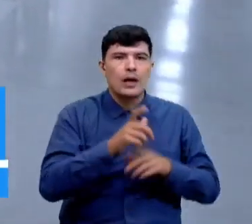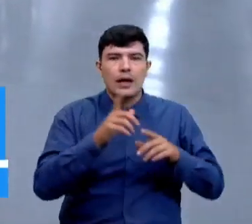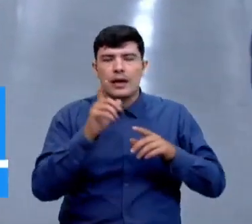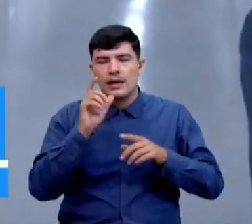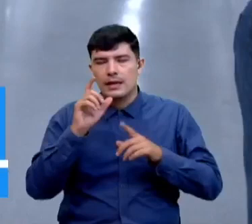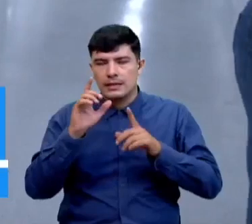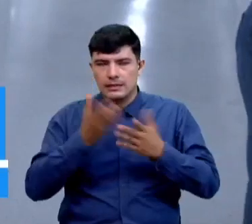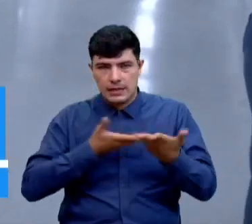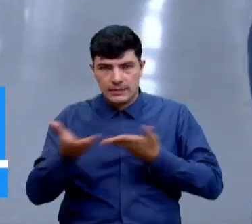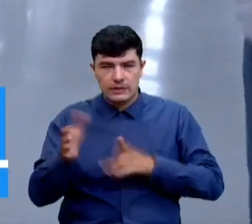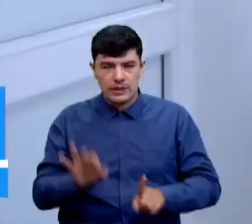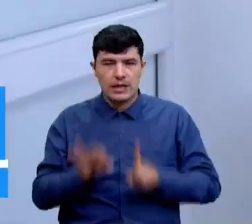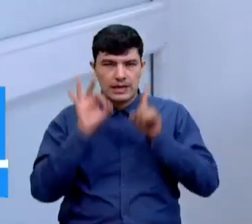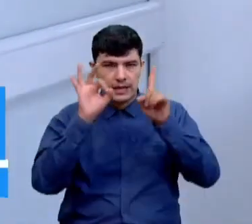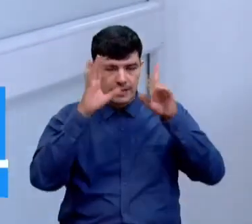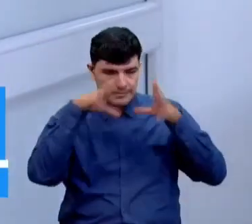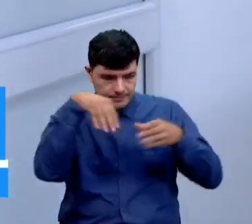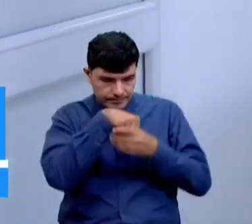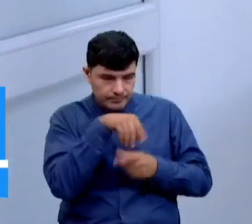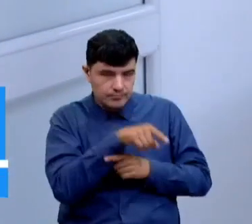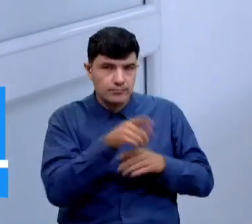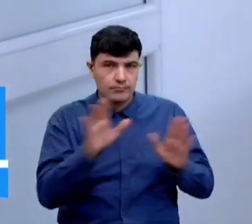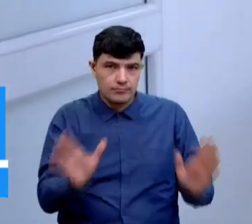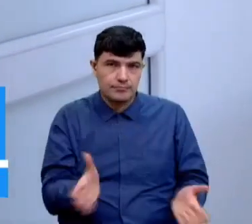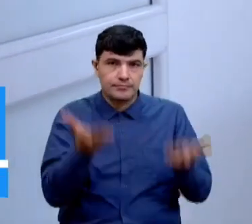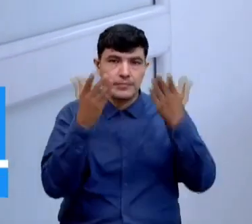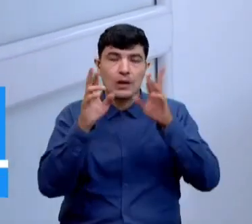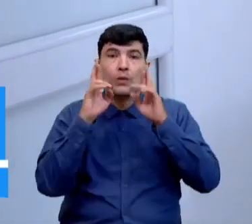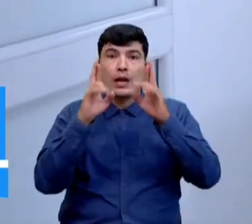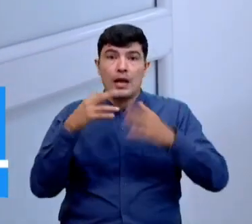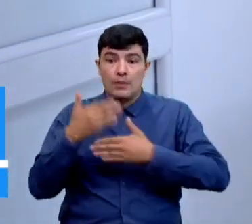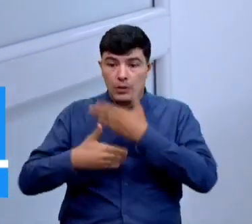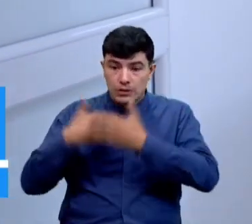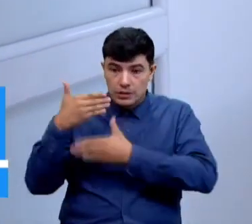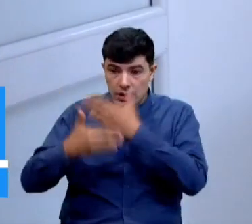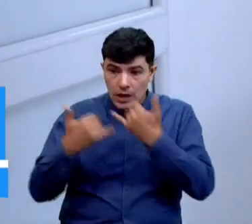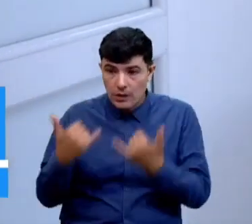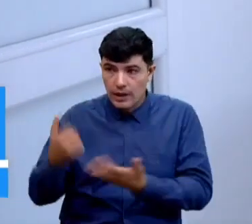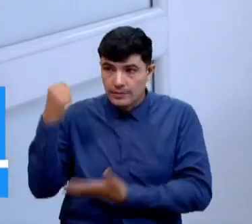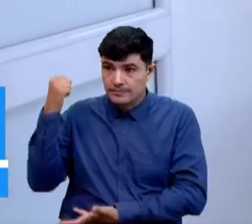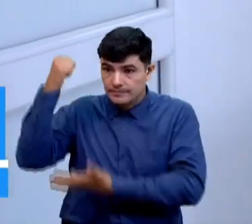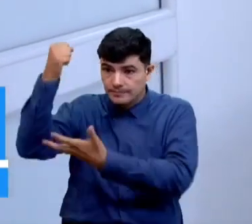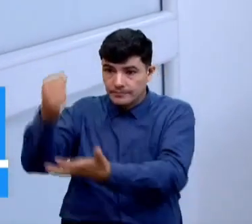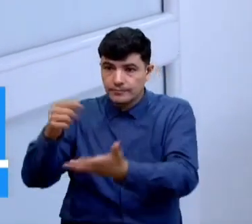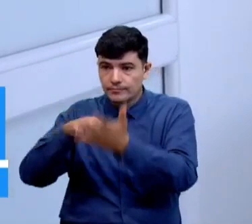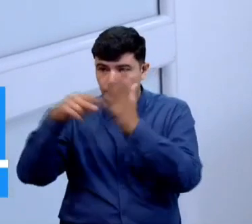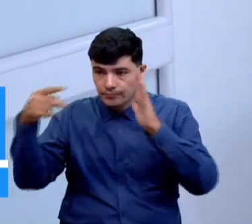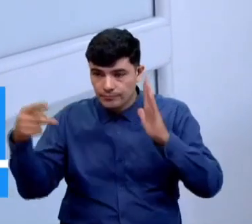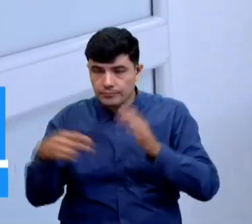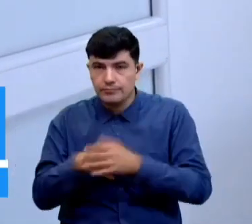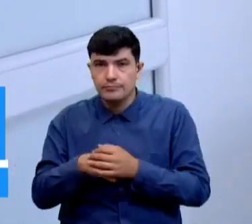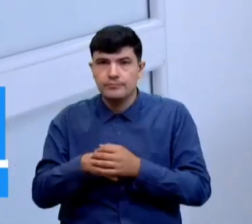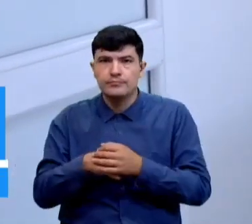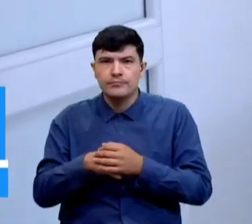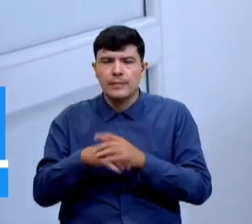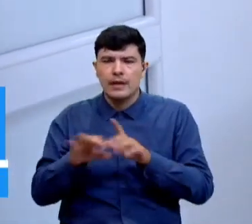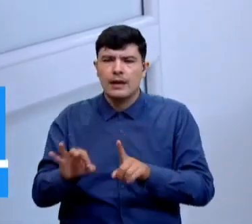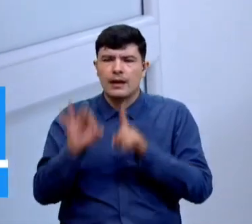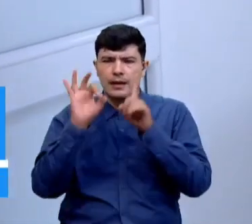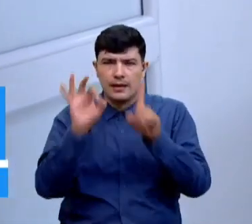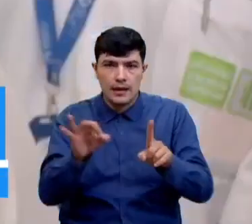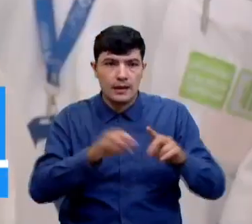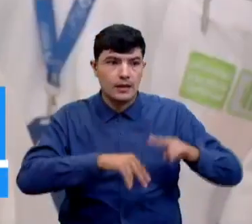saben el señor gobernador lo incluyó en su plan de desarrollo Esperamos que todo lo que se está haciendo en inversión tecnológica en calidad